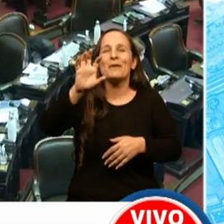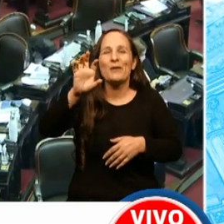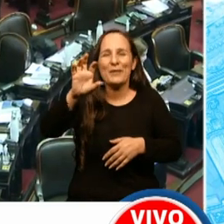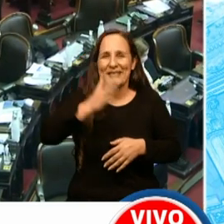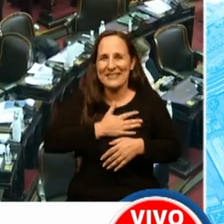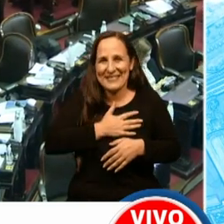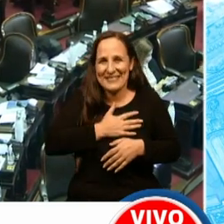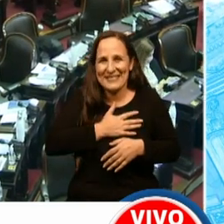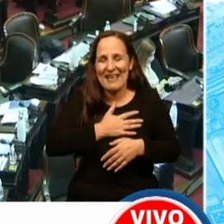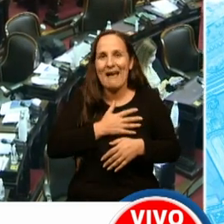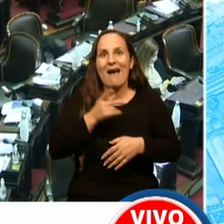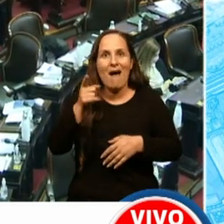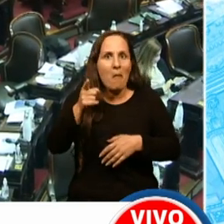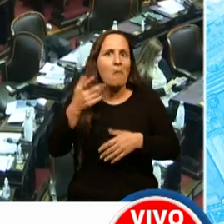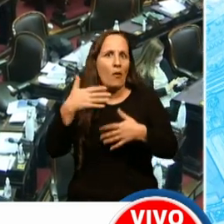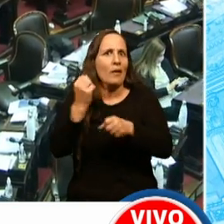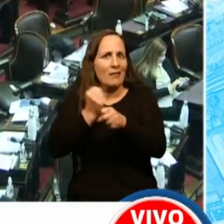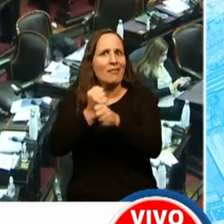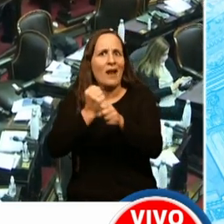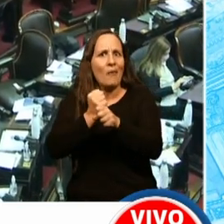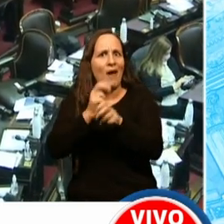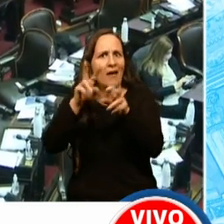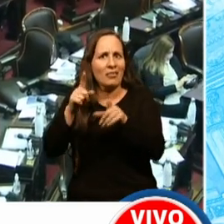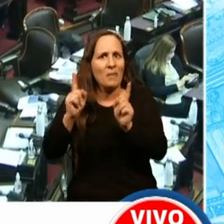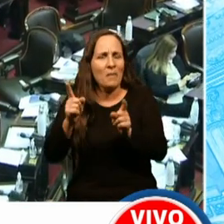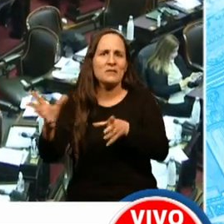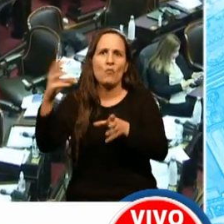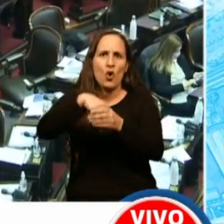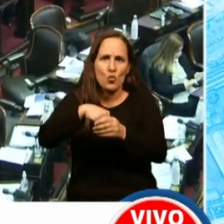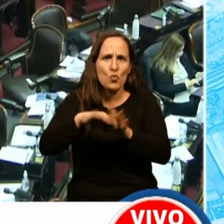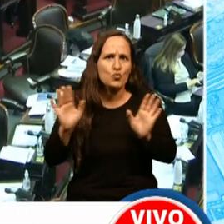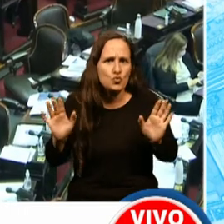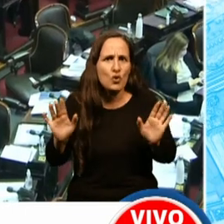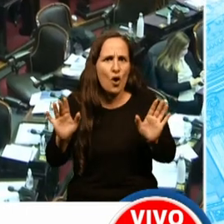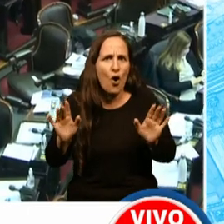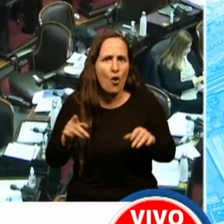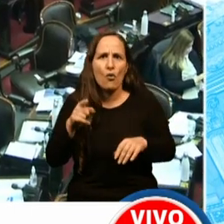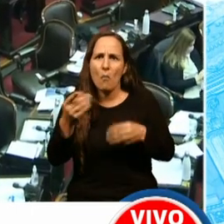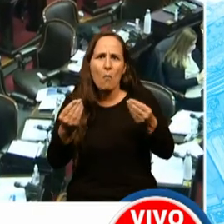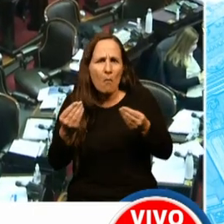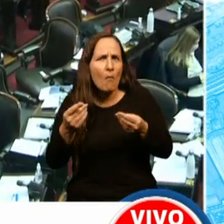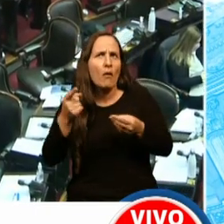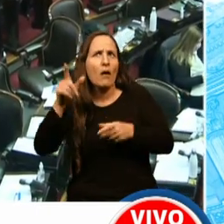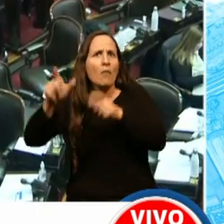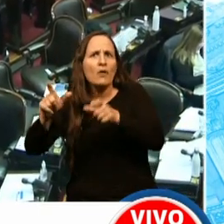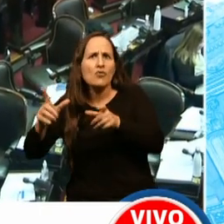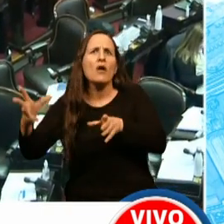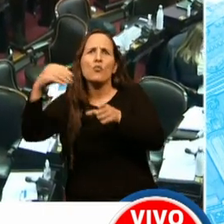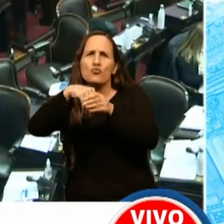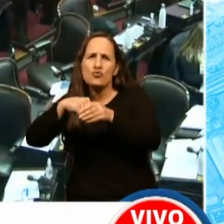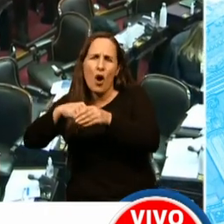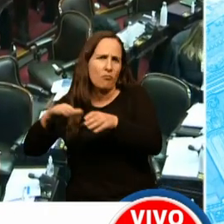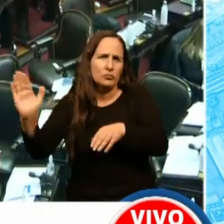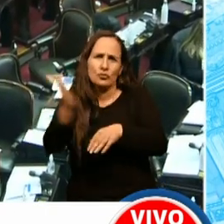donde se está trabajando mucho por esta inclusión por la inclusión en igualdad de condiciones de todas las personas más